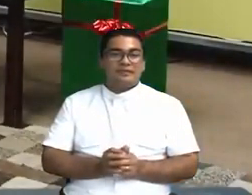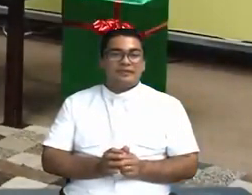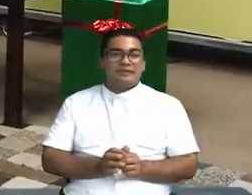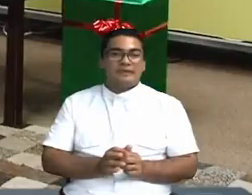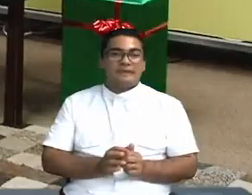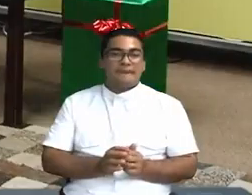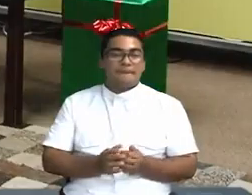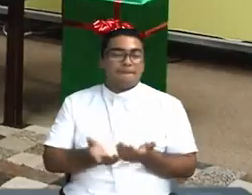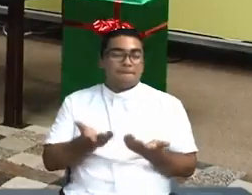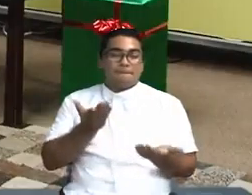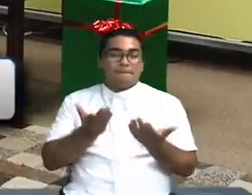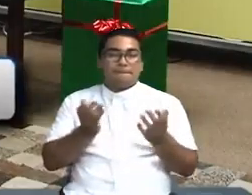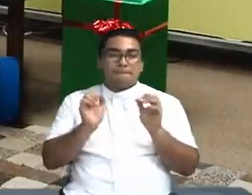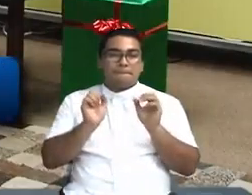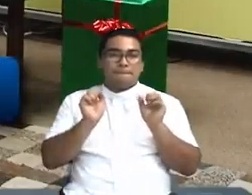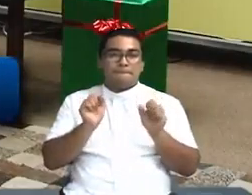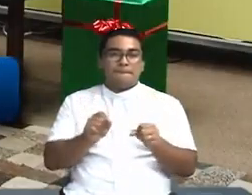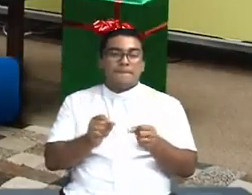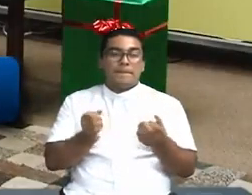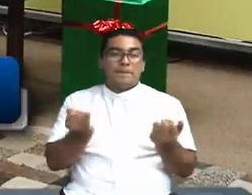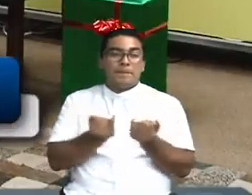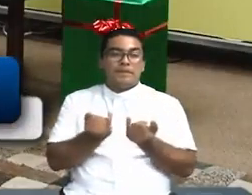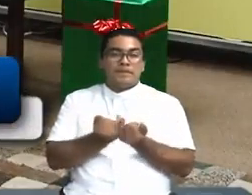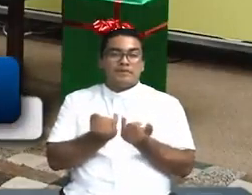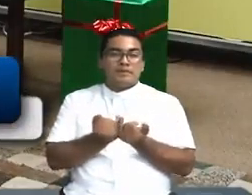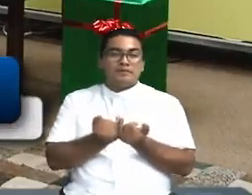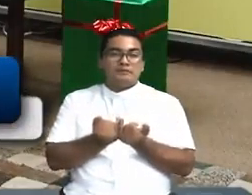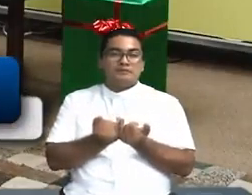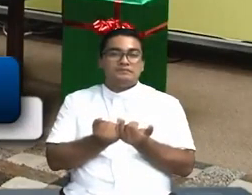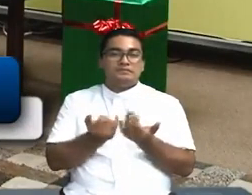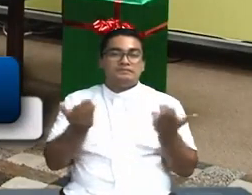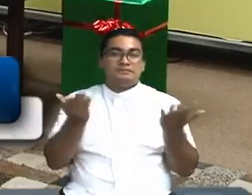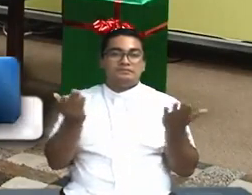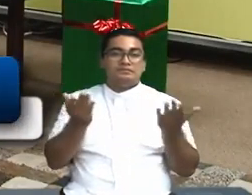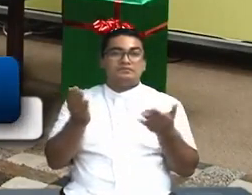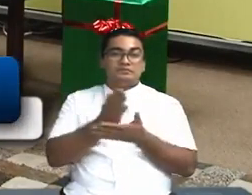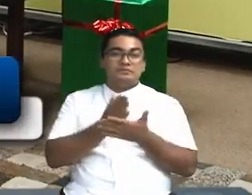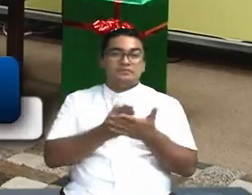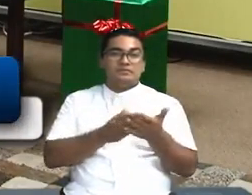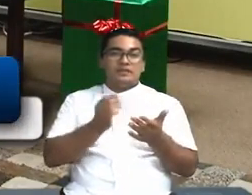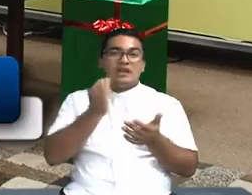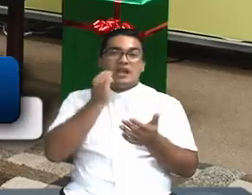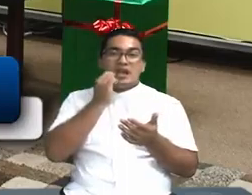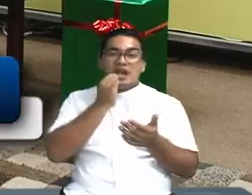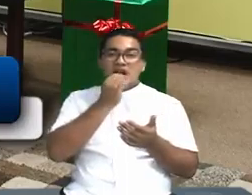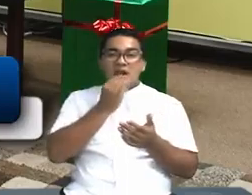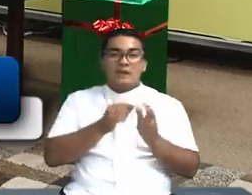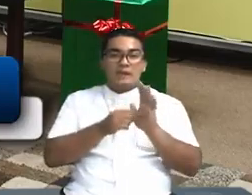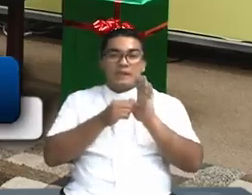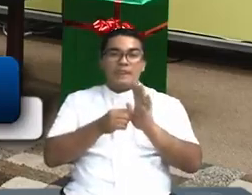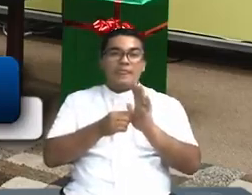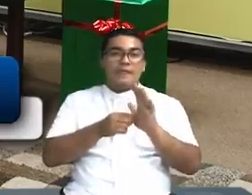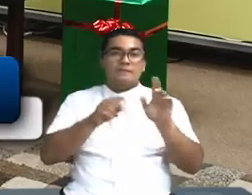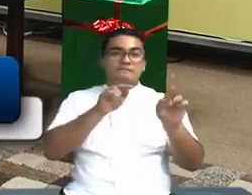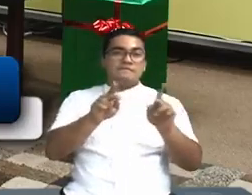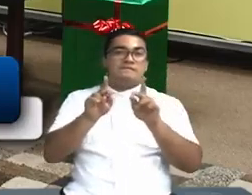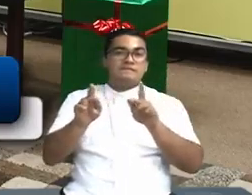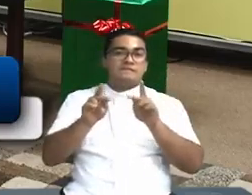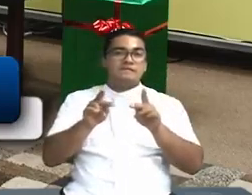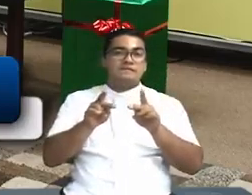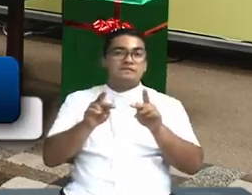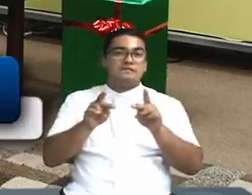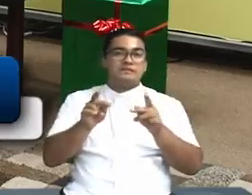doctor, que nos lleven a nosotros a tener alguna infección o alguna ampolla en la boca? Por ejemplo, hay personas que pasan con el cepillo